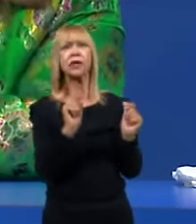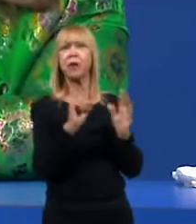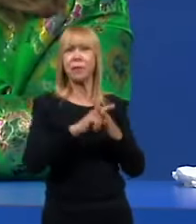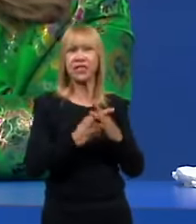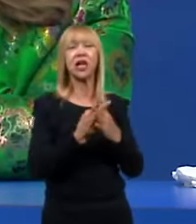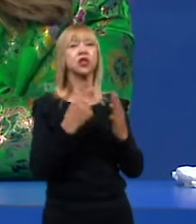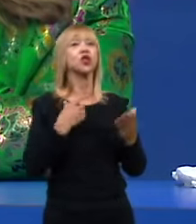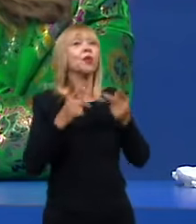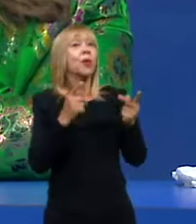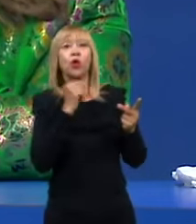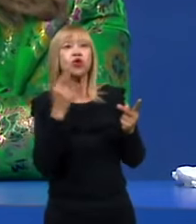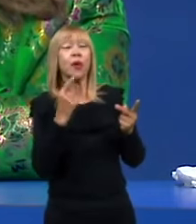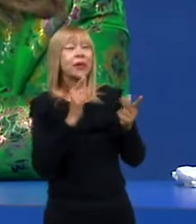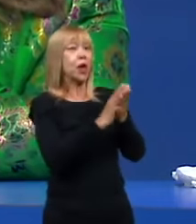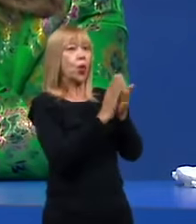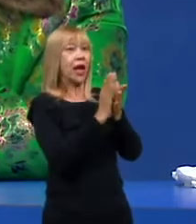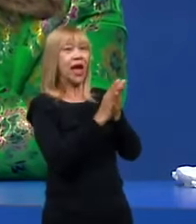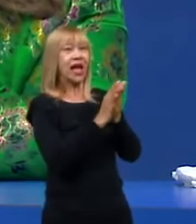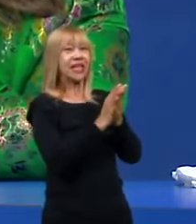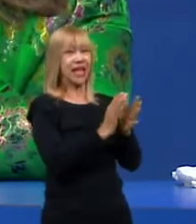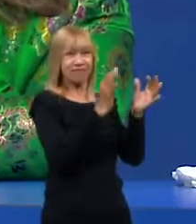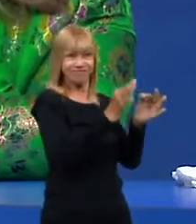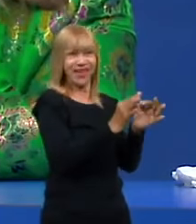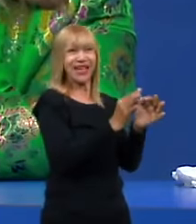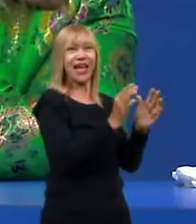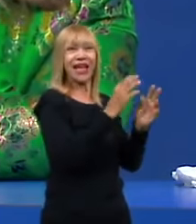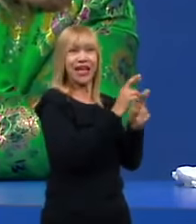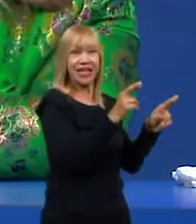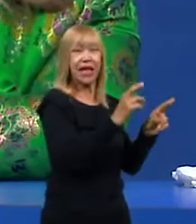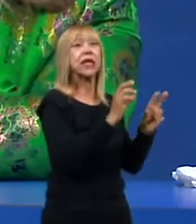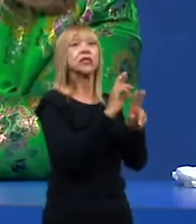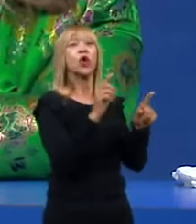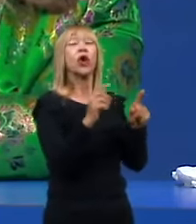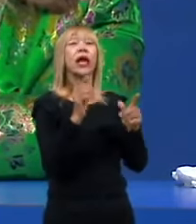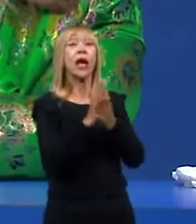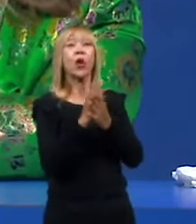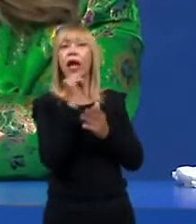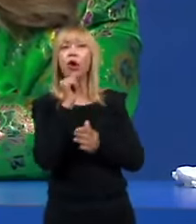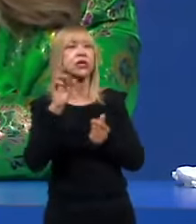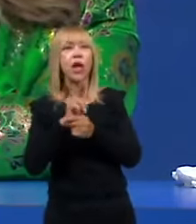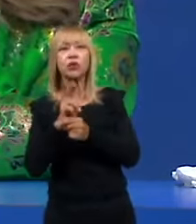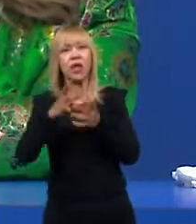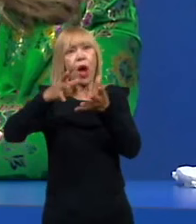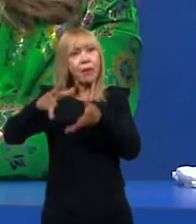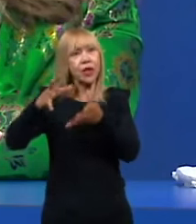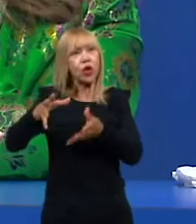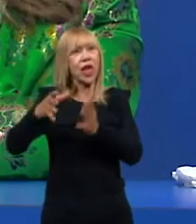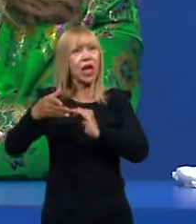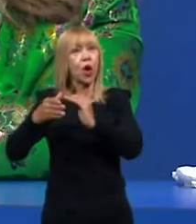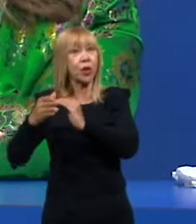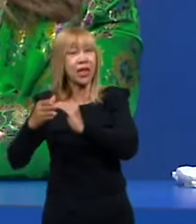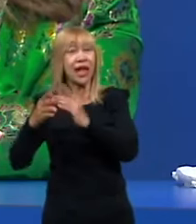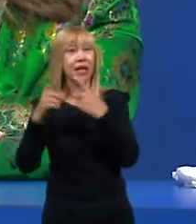Yo propongo no solamente que los planteles escolares estén al día, sino que las escuelas que están en desuso y que están abandonadas en las comunidades,